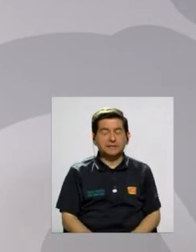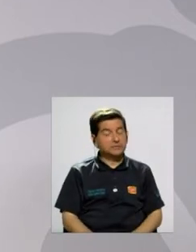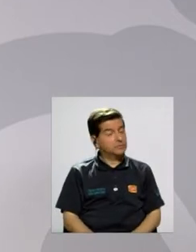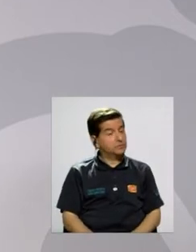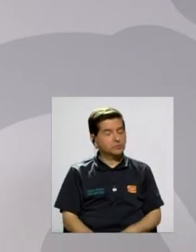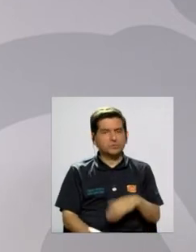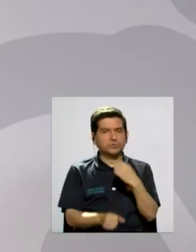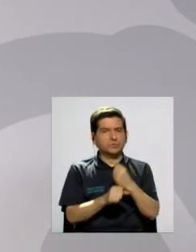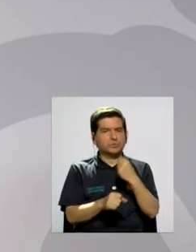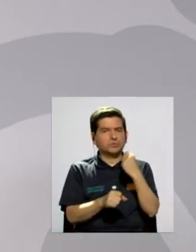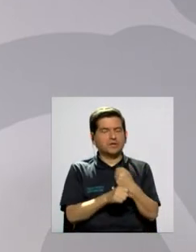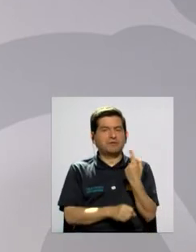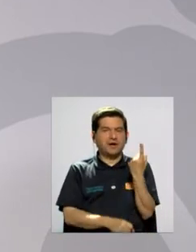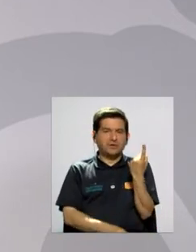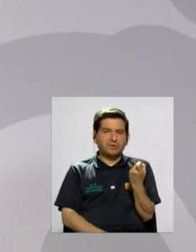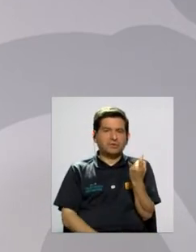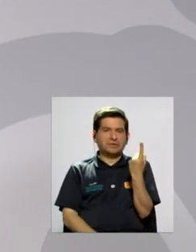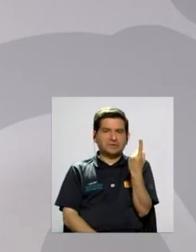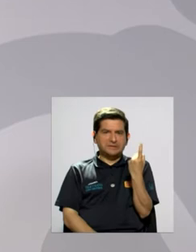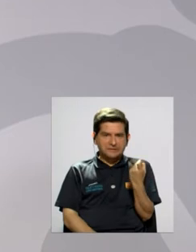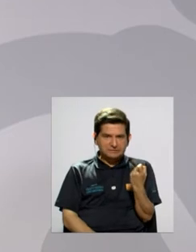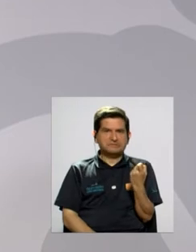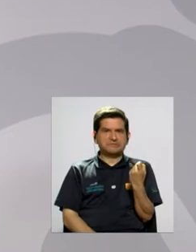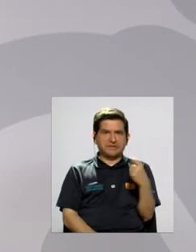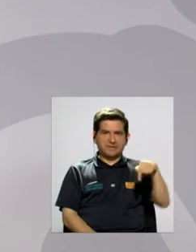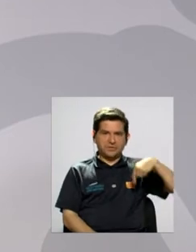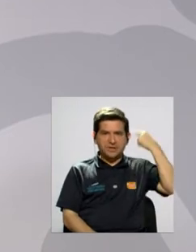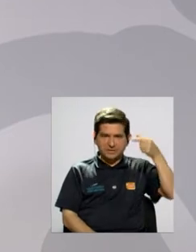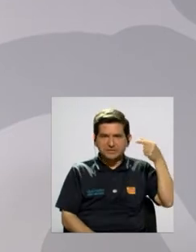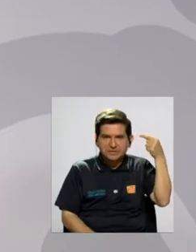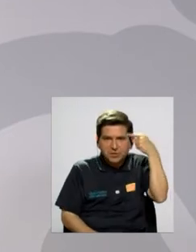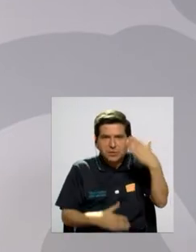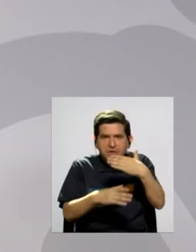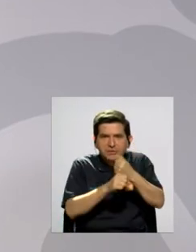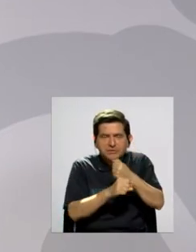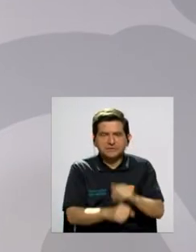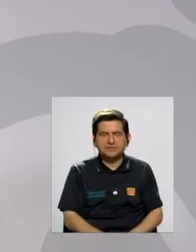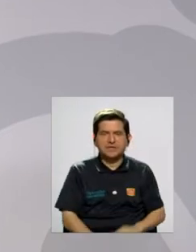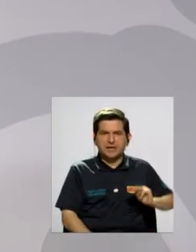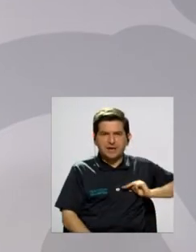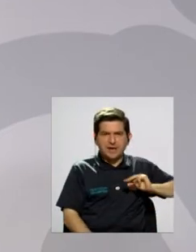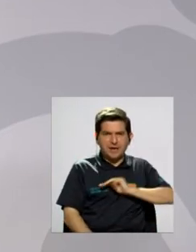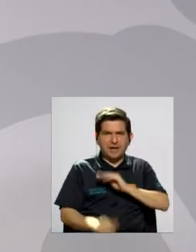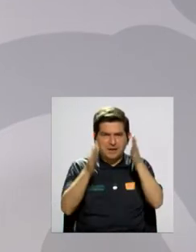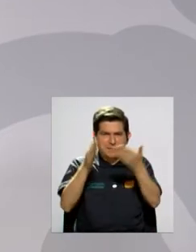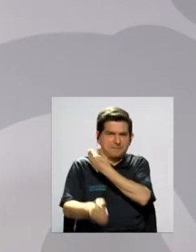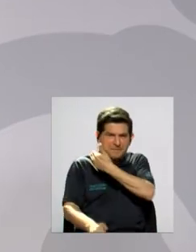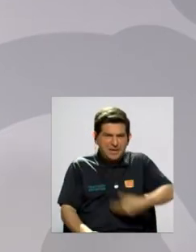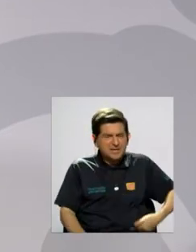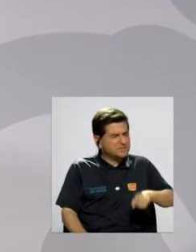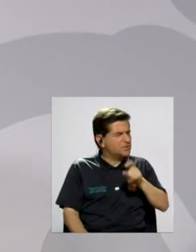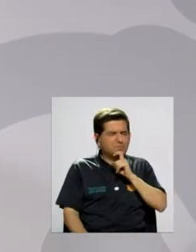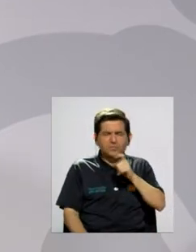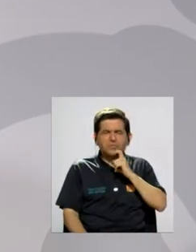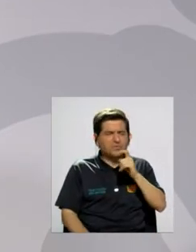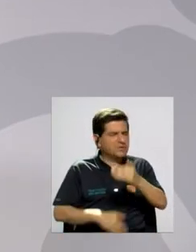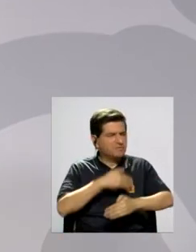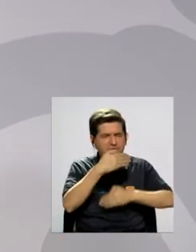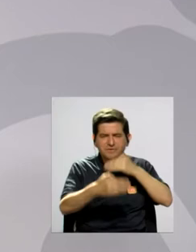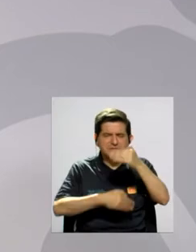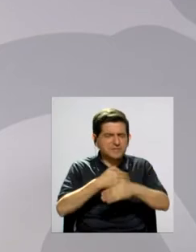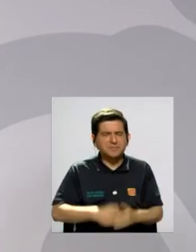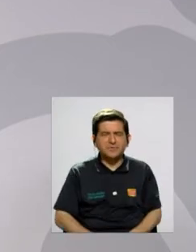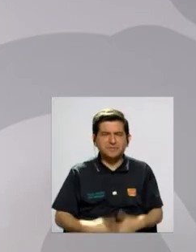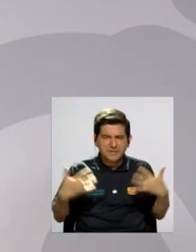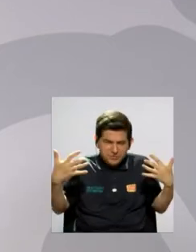tarea que dejó pendiente este gobierno, inclusive con un ministro de la Presidencia que le costó mucho entrar a tono, y